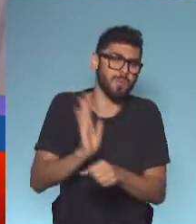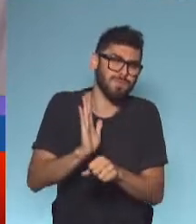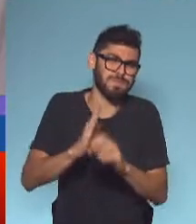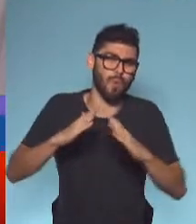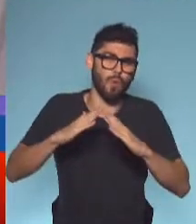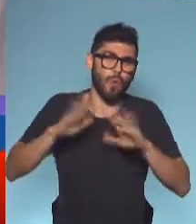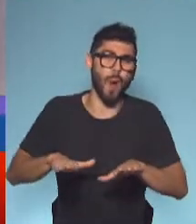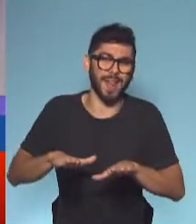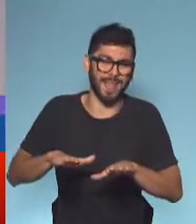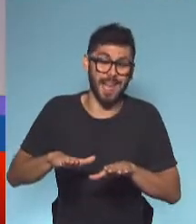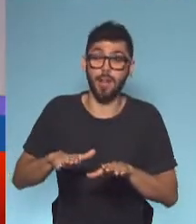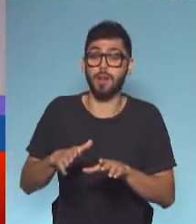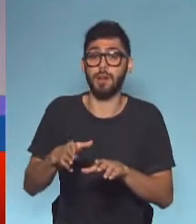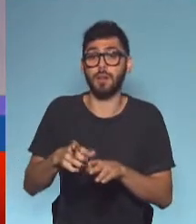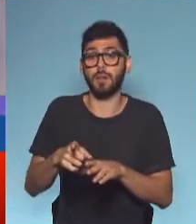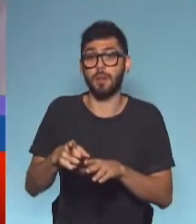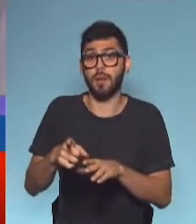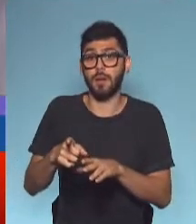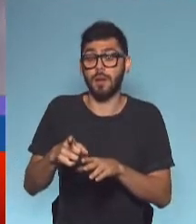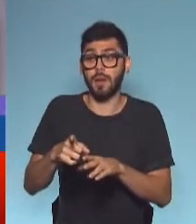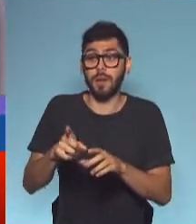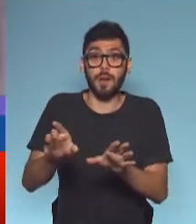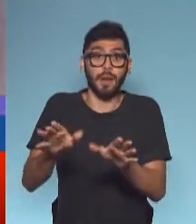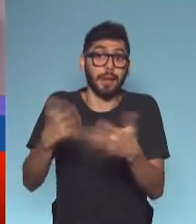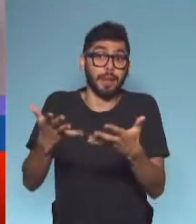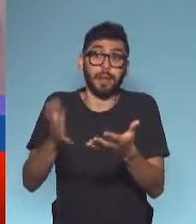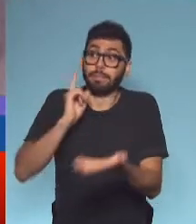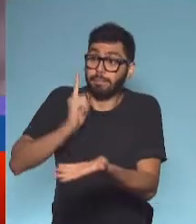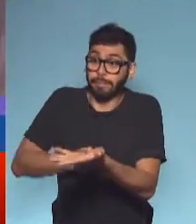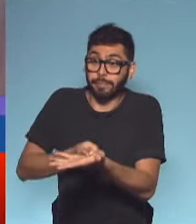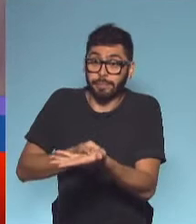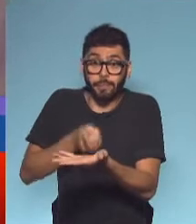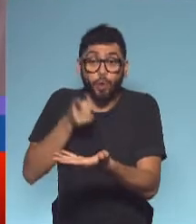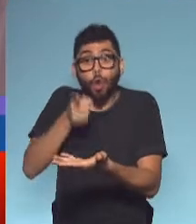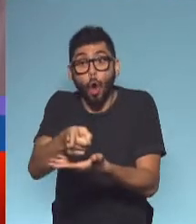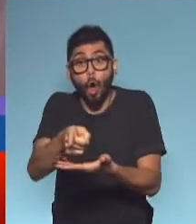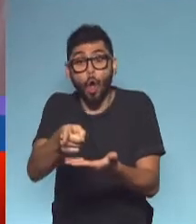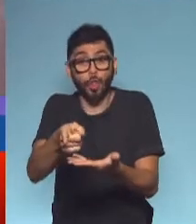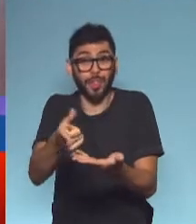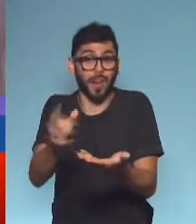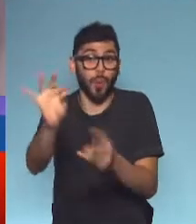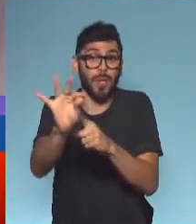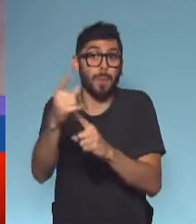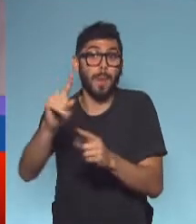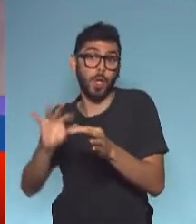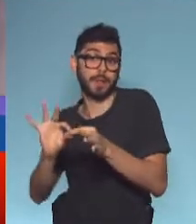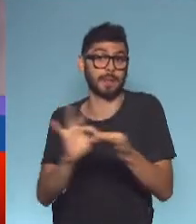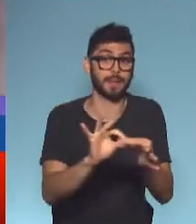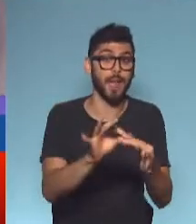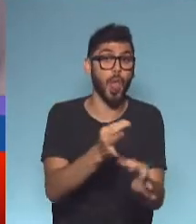cuarentena, que tiene repercusiones indirectas en el tema de educación. Por lo tanto,